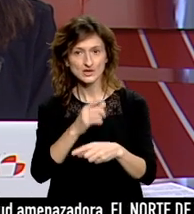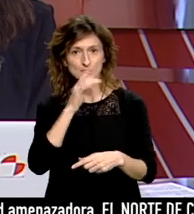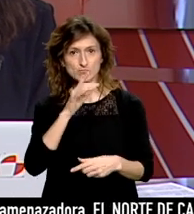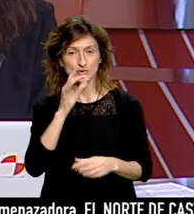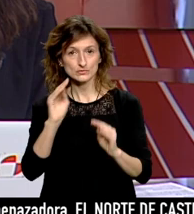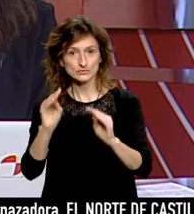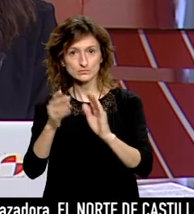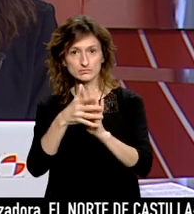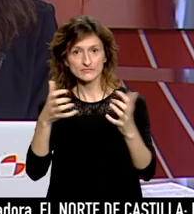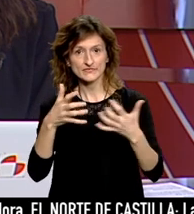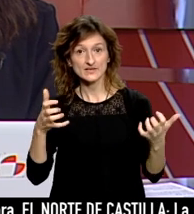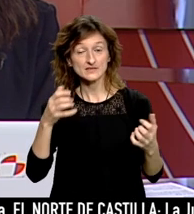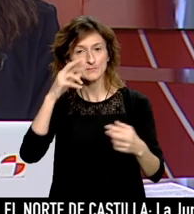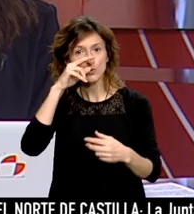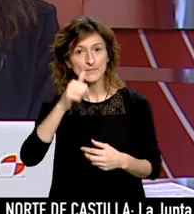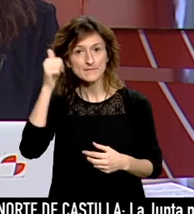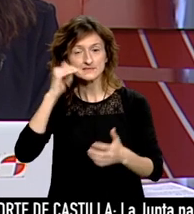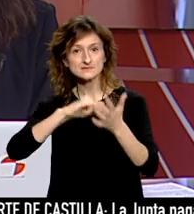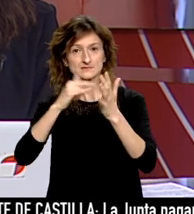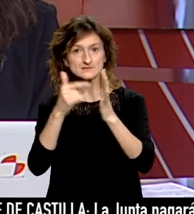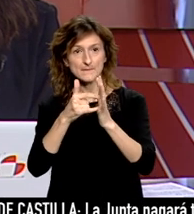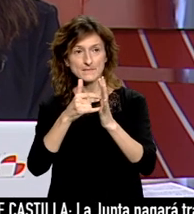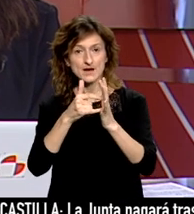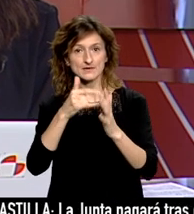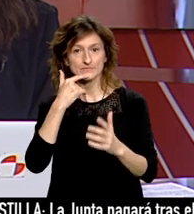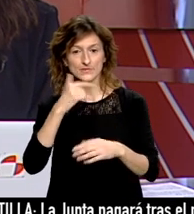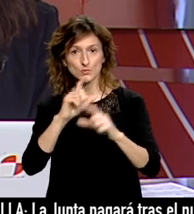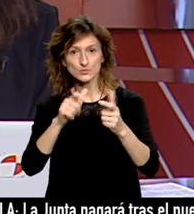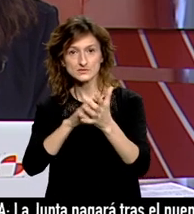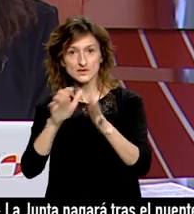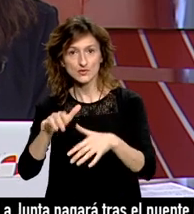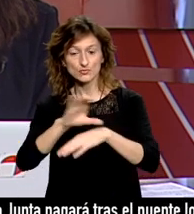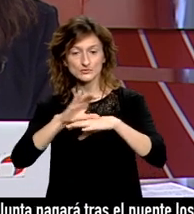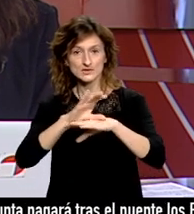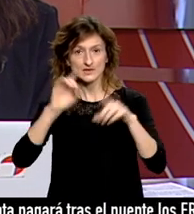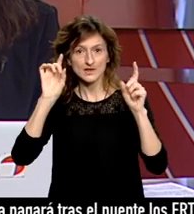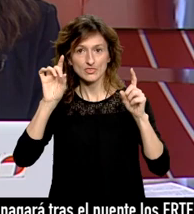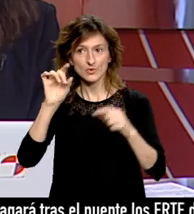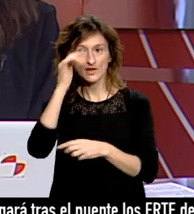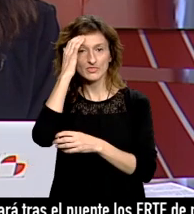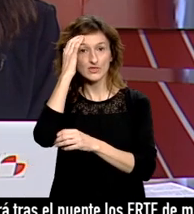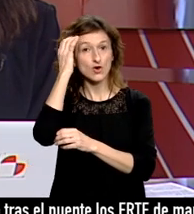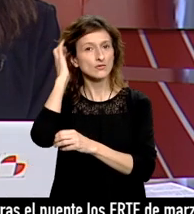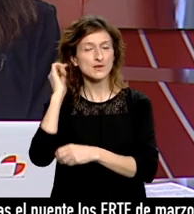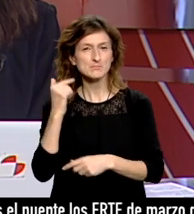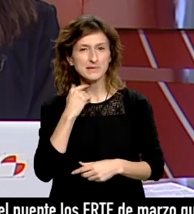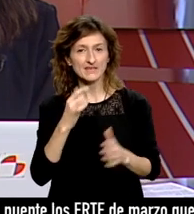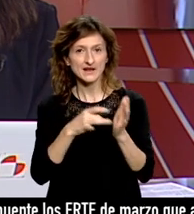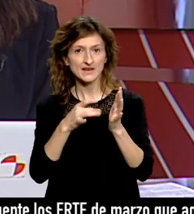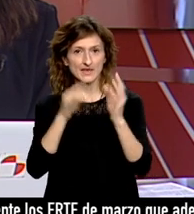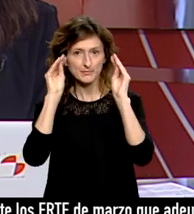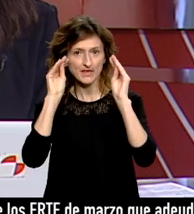está planteada. Lo que más preocupa es que el sistema, aseguran desde la Junta, desde la Consejería de Educación, va a perder